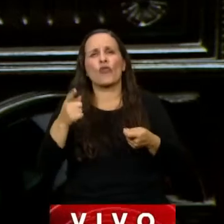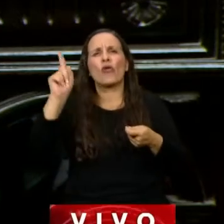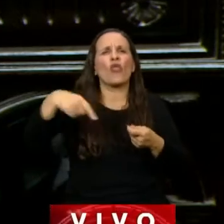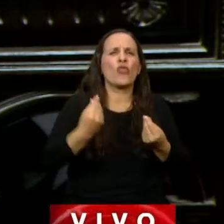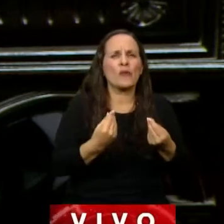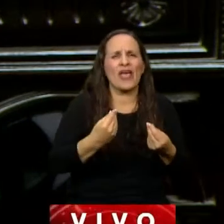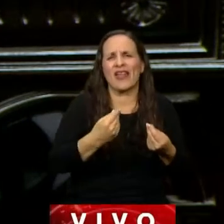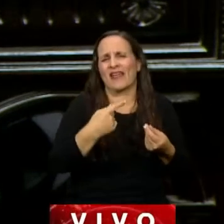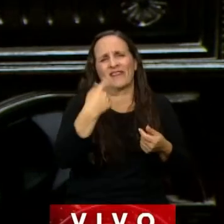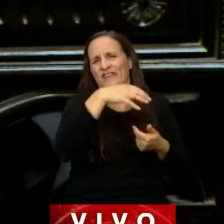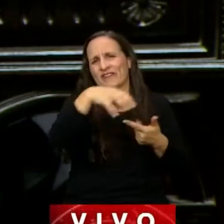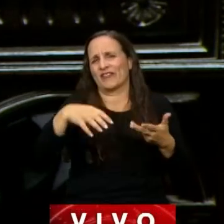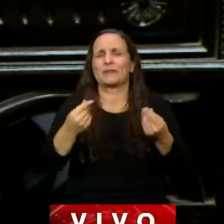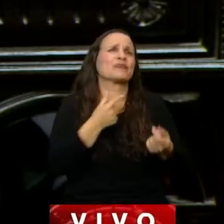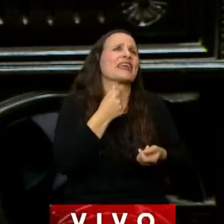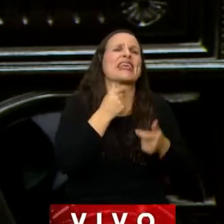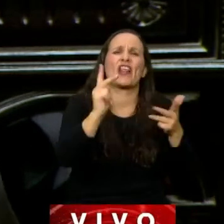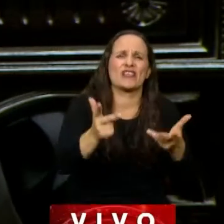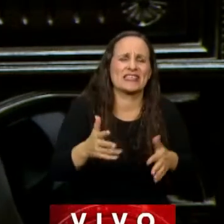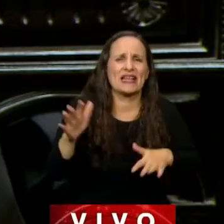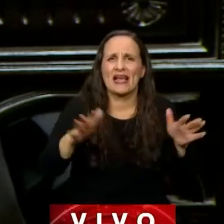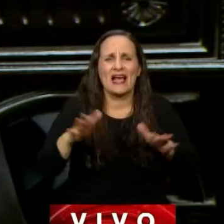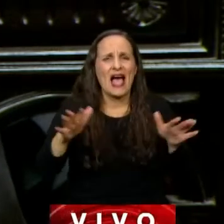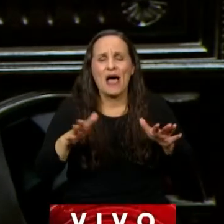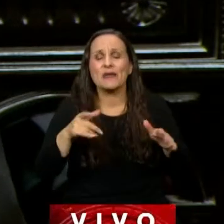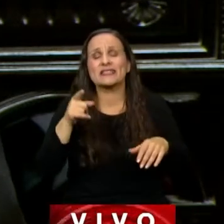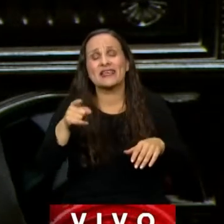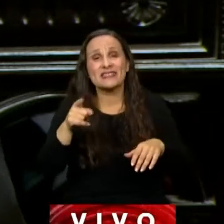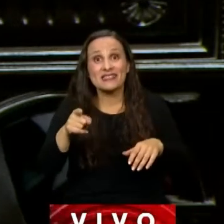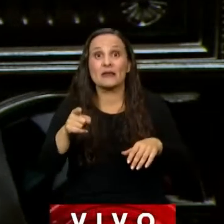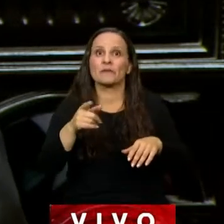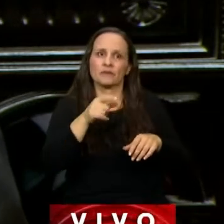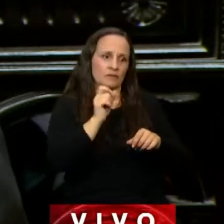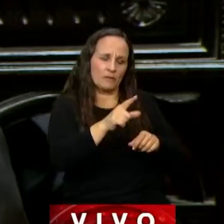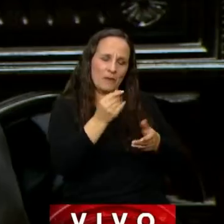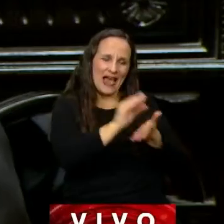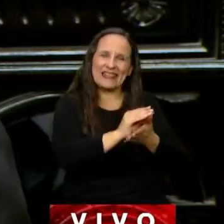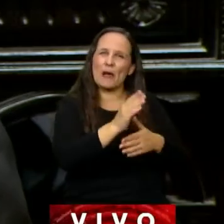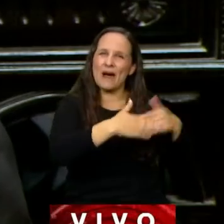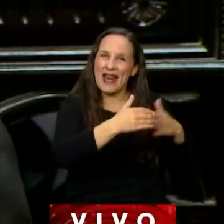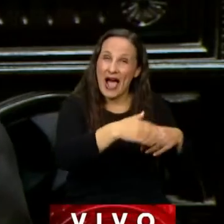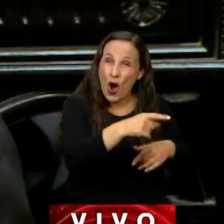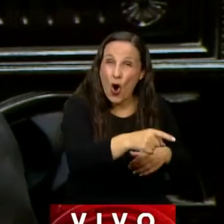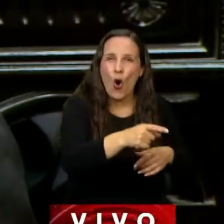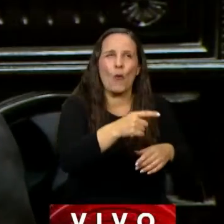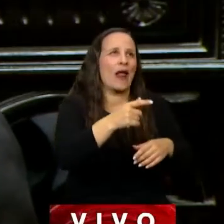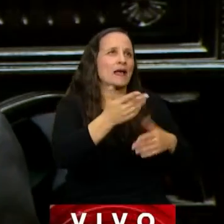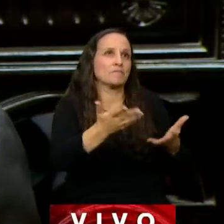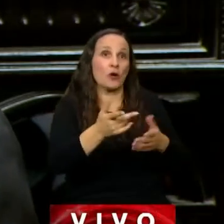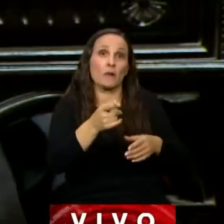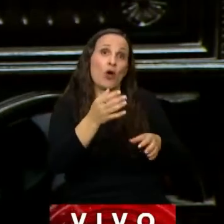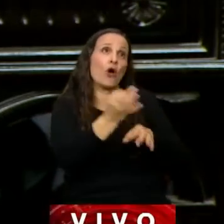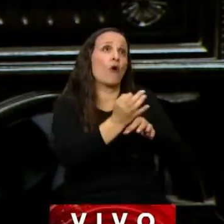fuentes. ¿Eso qué quiere decir? Que, por ejemplo, hay partidas que están en el Ministerio de Obras y que tienen que ver con la realización de edificios para las